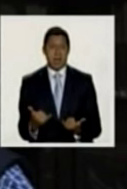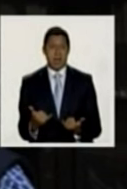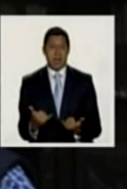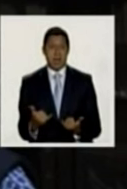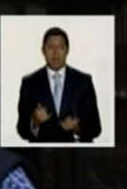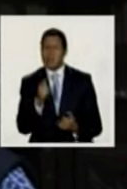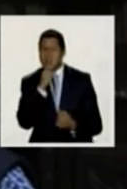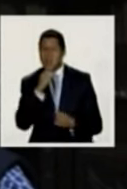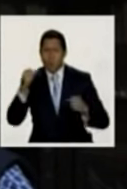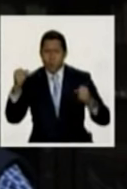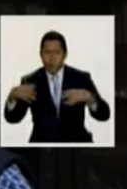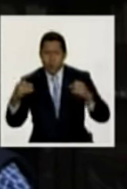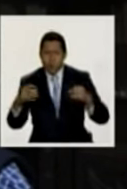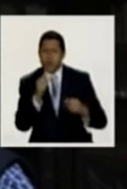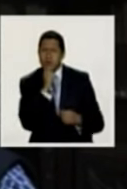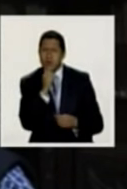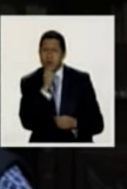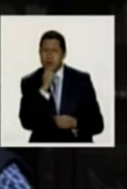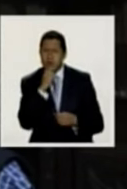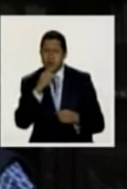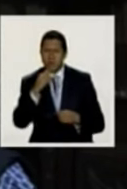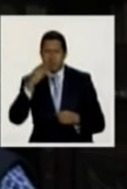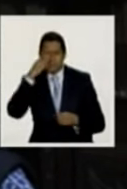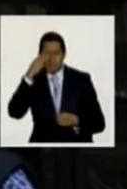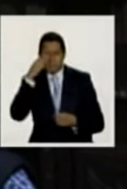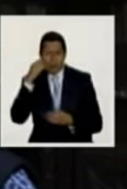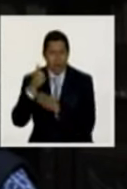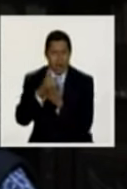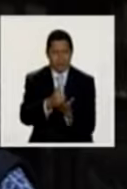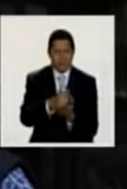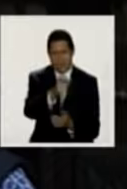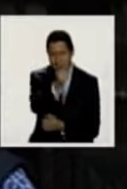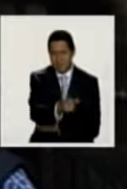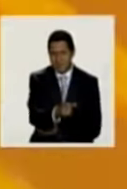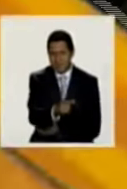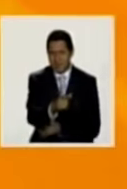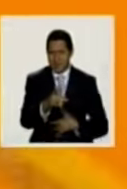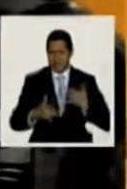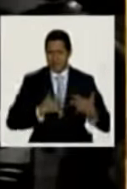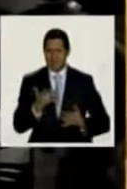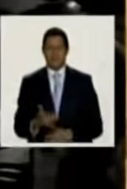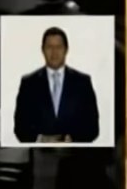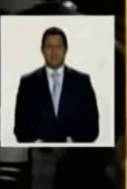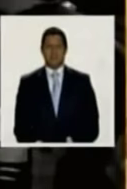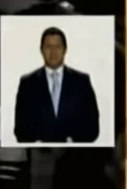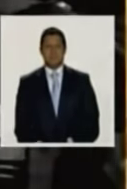brujeador sería un hacker que ayudaría a Doña Bárbara en sus actividades, ¿no?